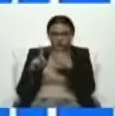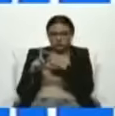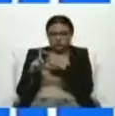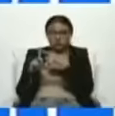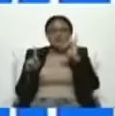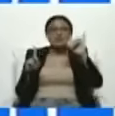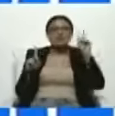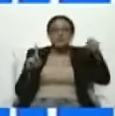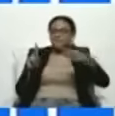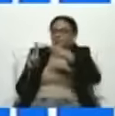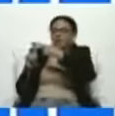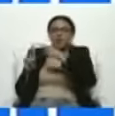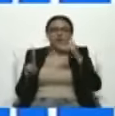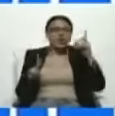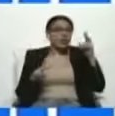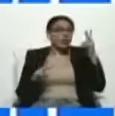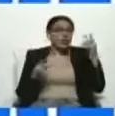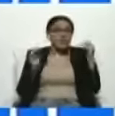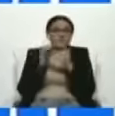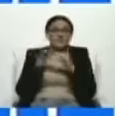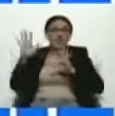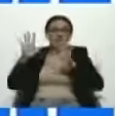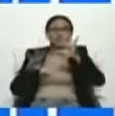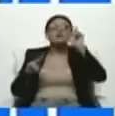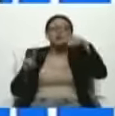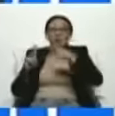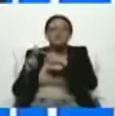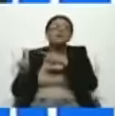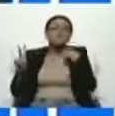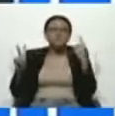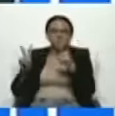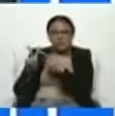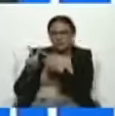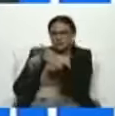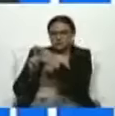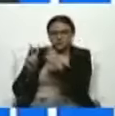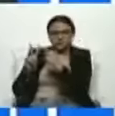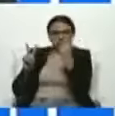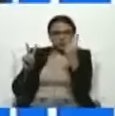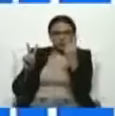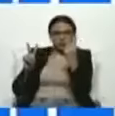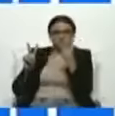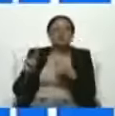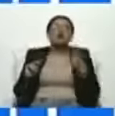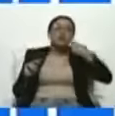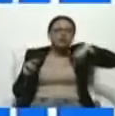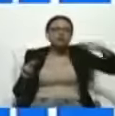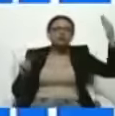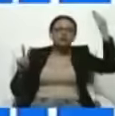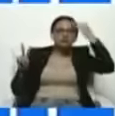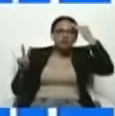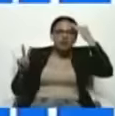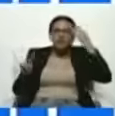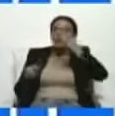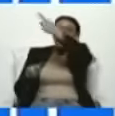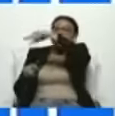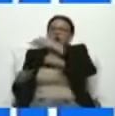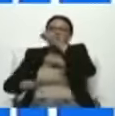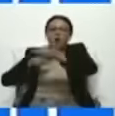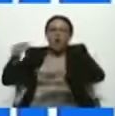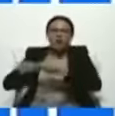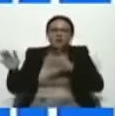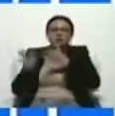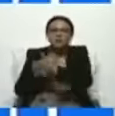en el 2015, y a pesar de que ya sabíamos el desastre que iban a perpetrar desde la Asamblea Nacional,